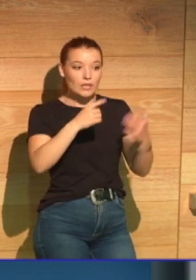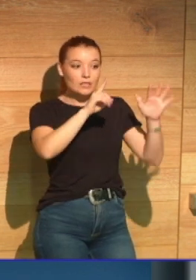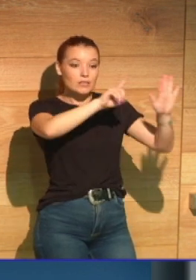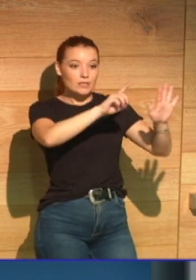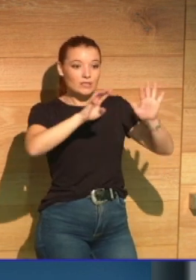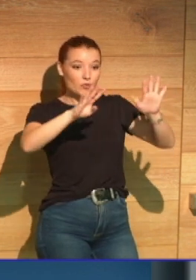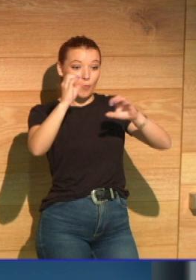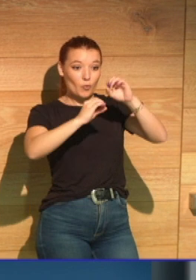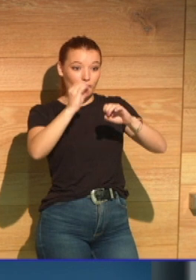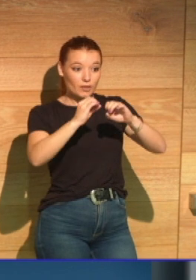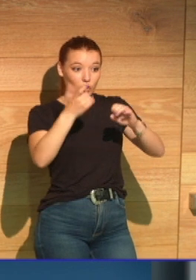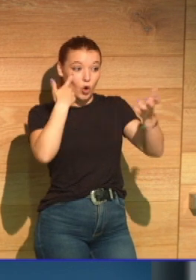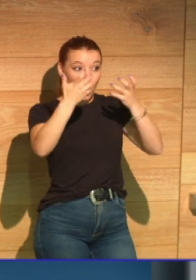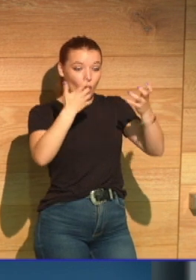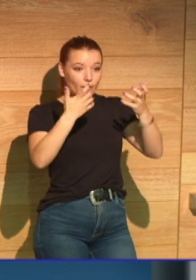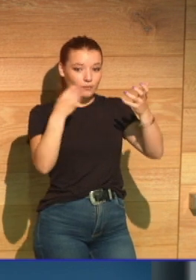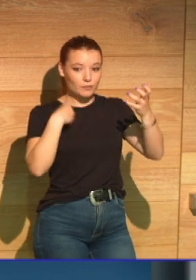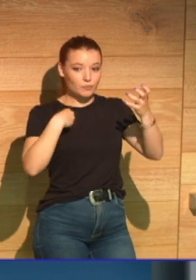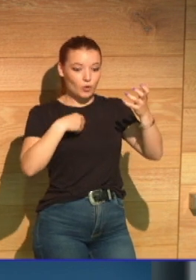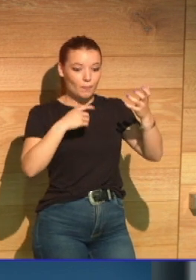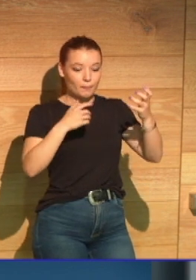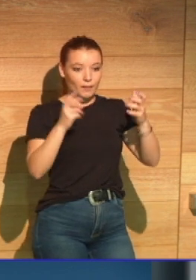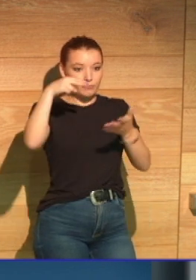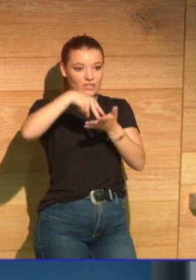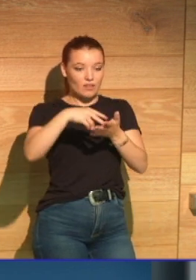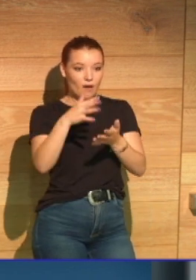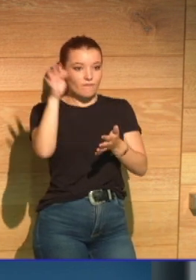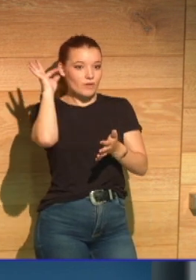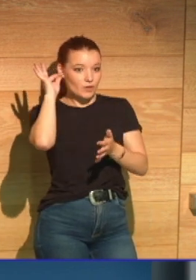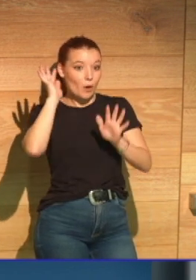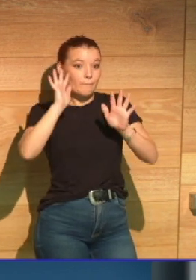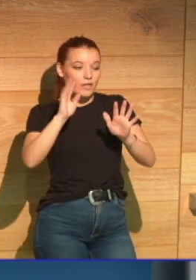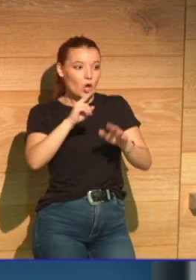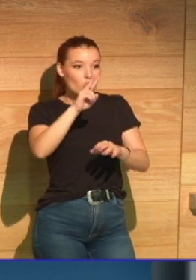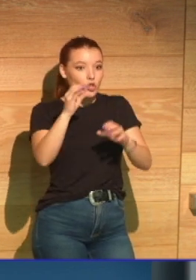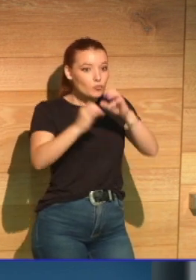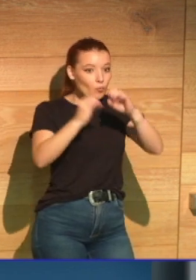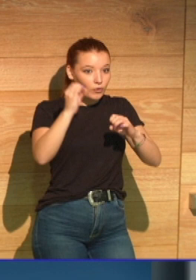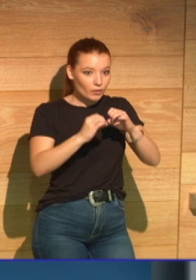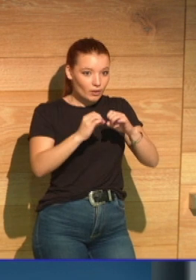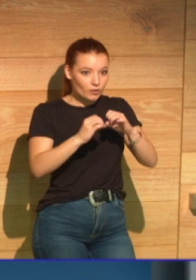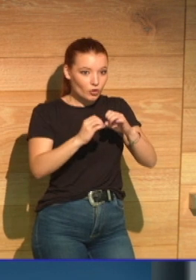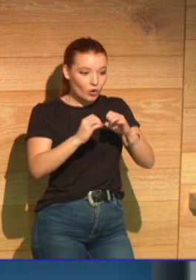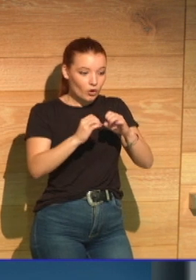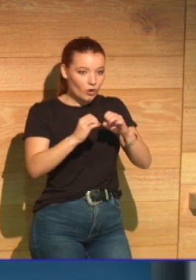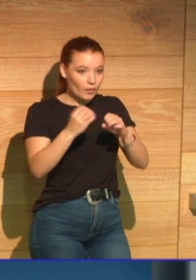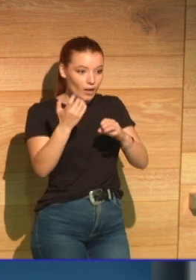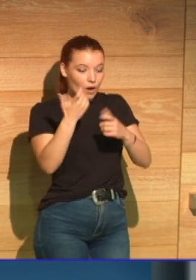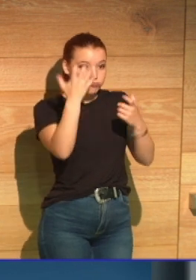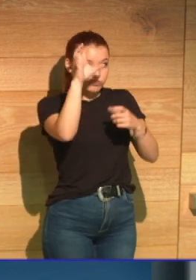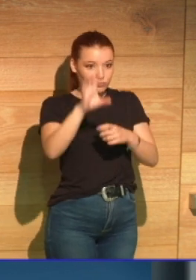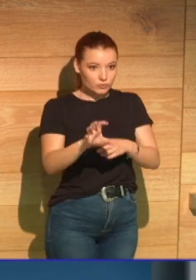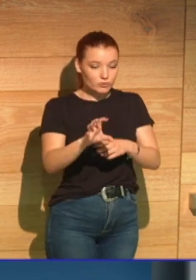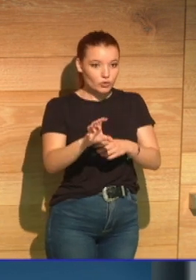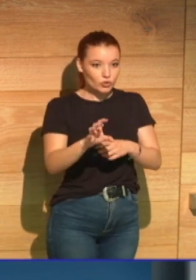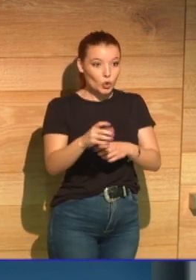presencia del cuerpo femenino, de una o de otra manera, pero solamente el 2% de las piezas de la colección fueron